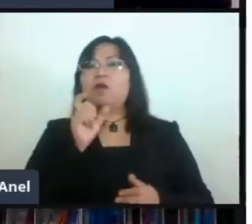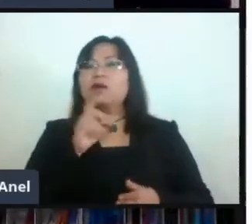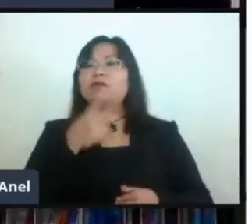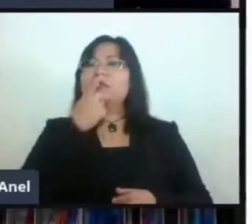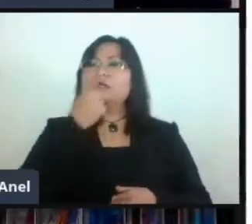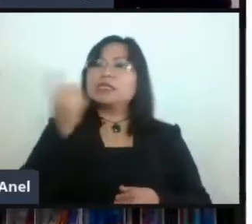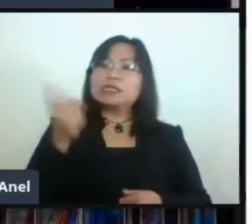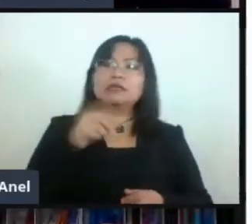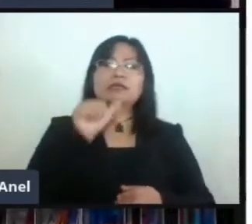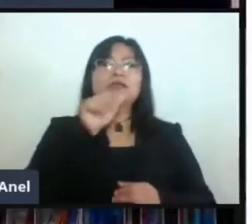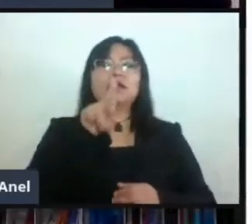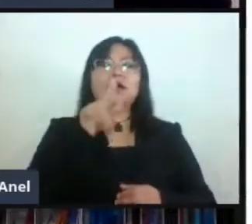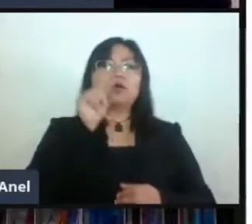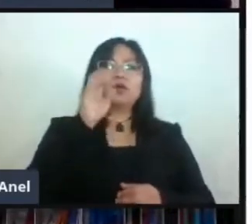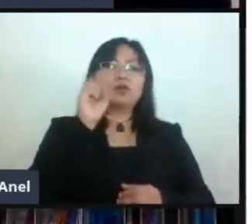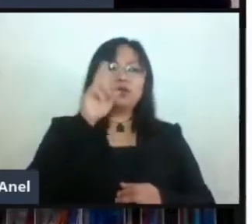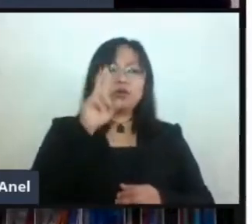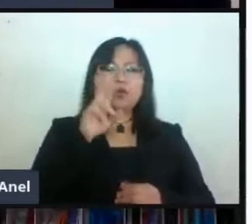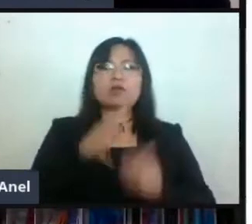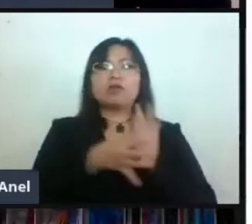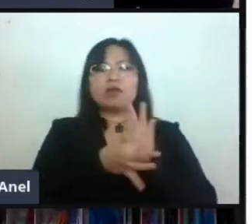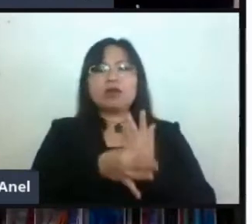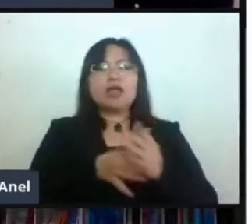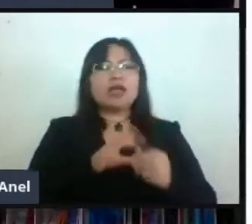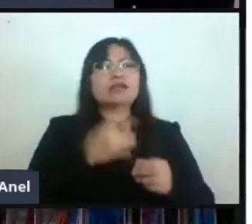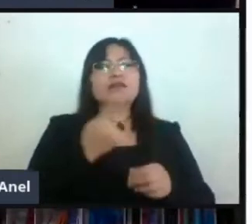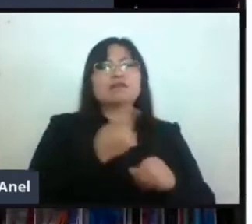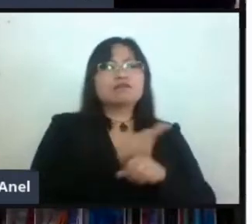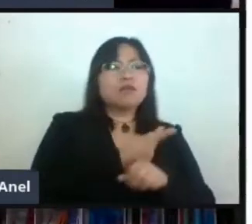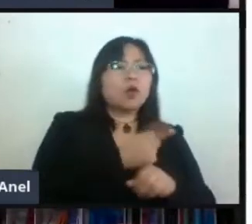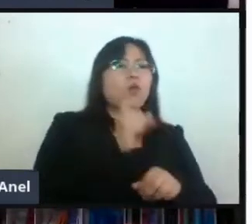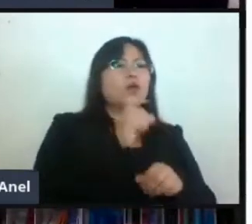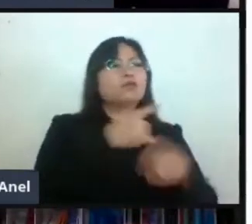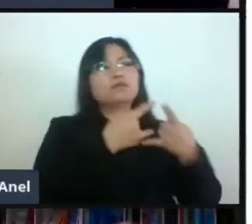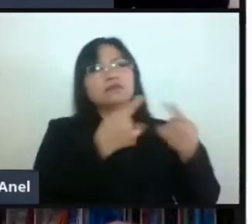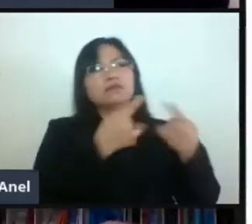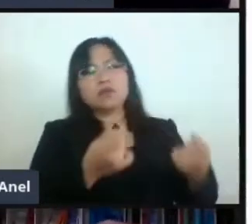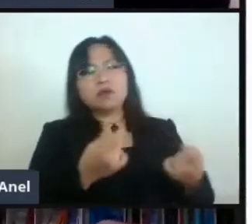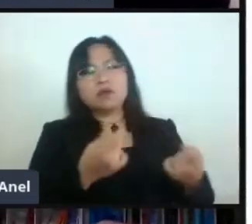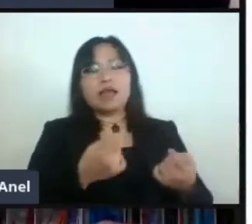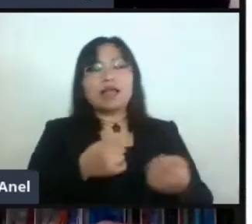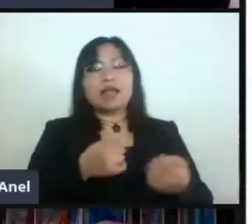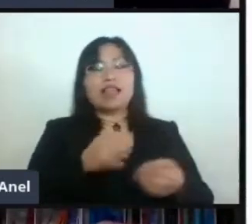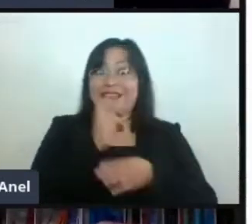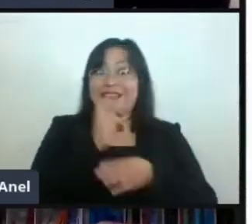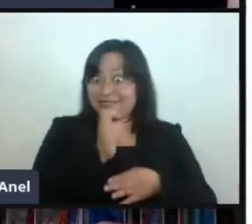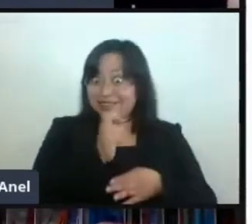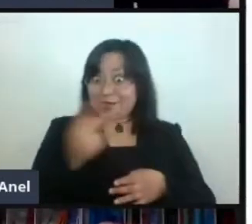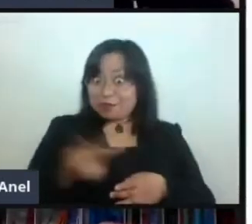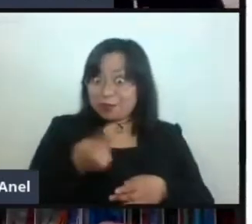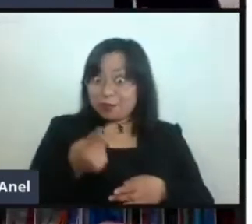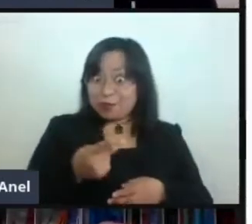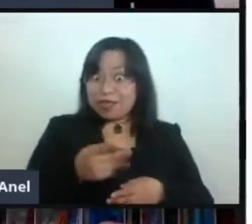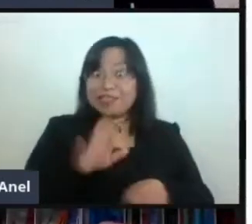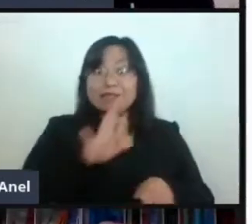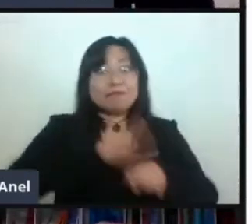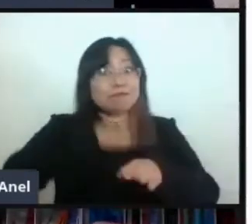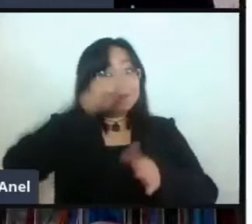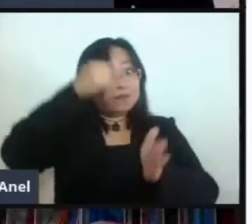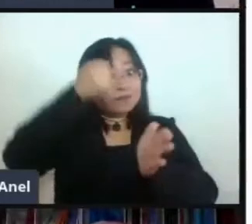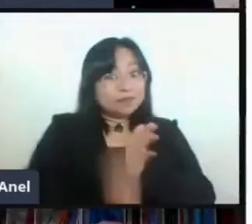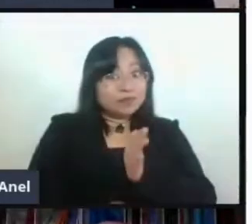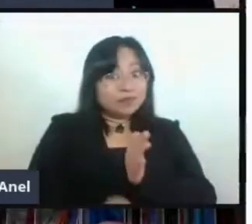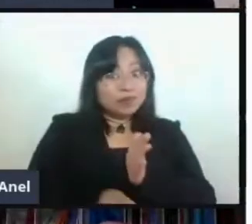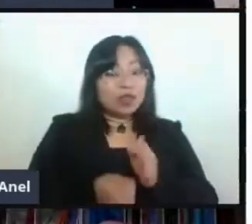astilla, y aparecen una serie de opciones? Entonces, ahí sí se sube el nivel cognitivo al análisis, ¿sí? O,